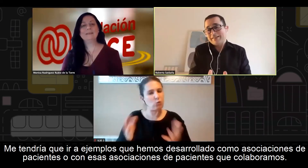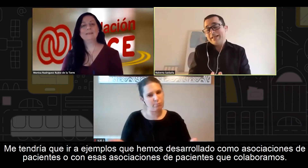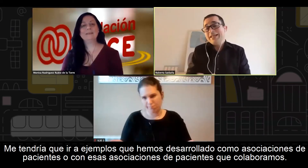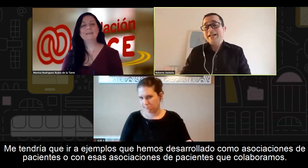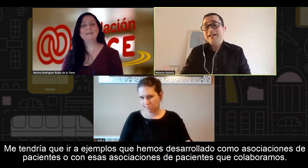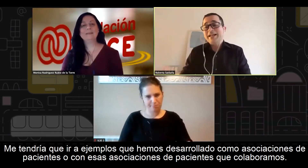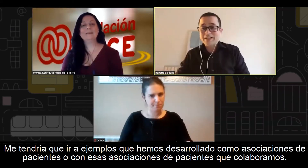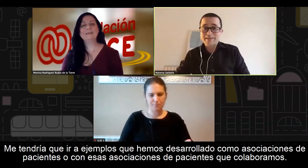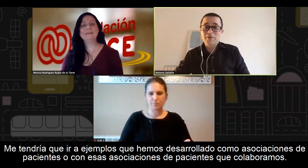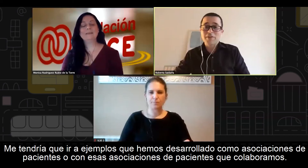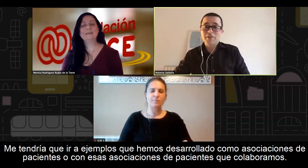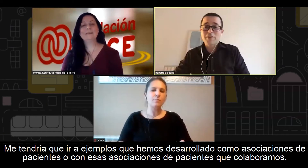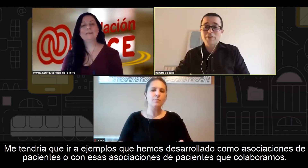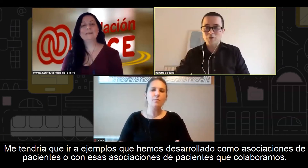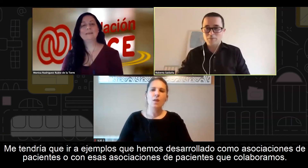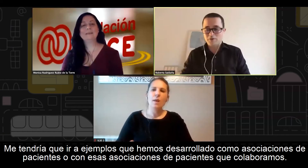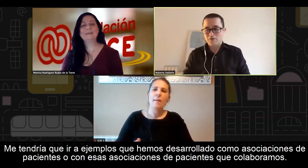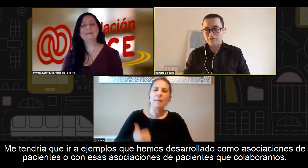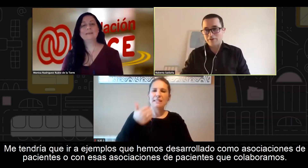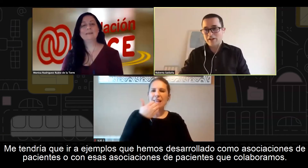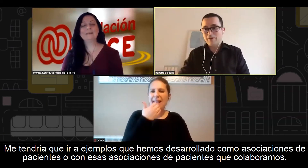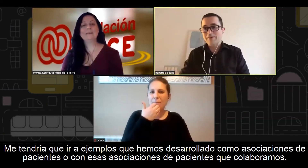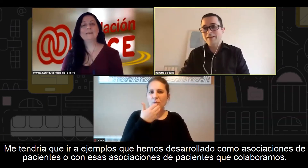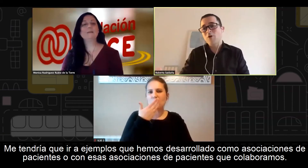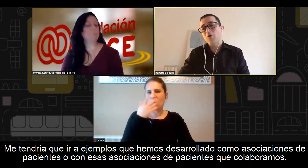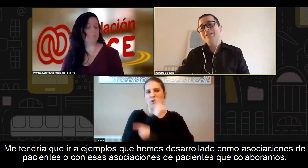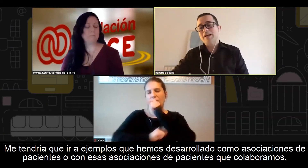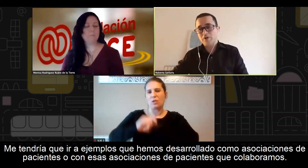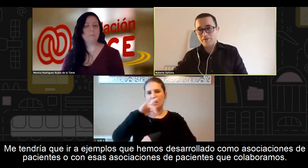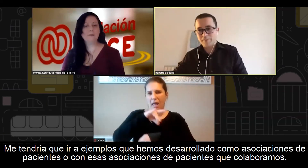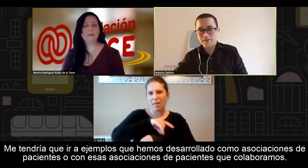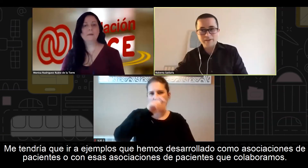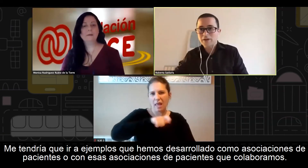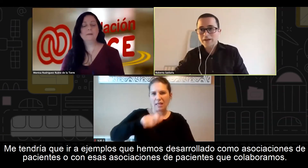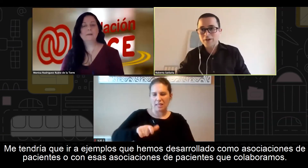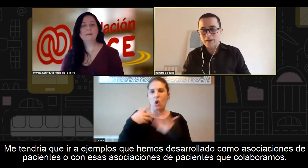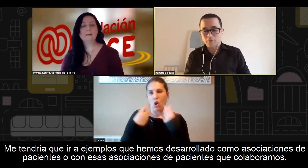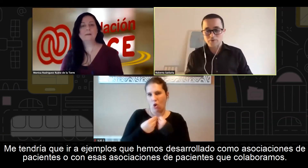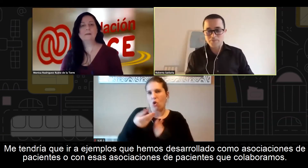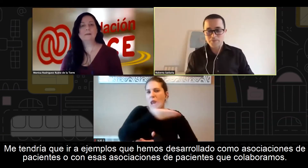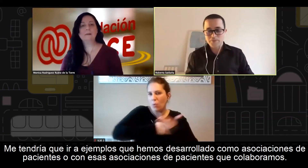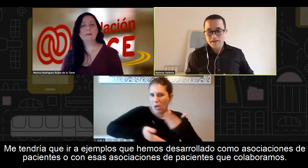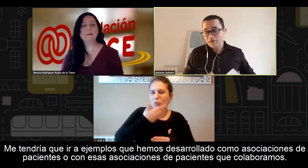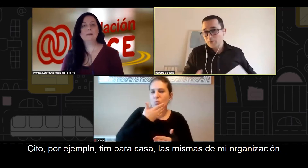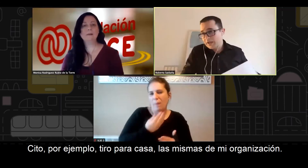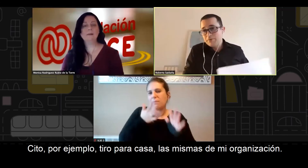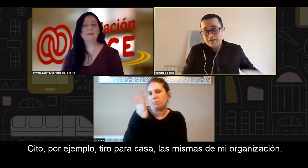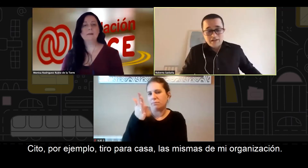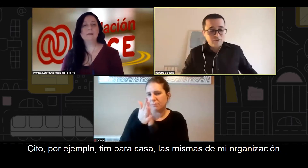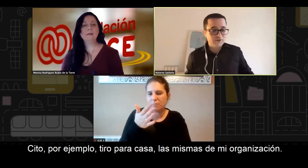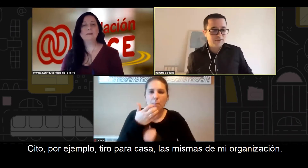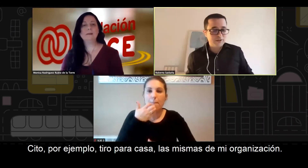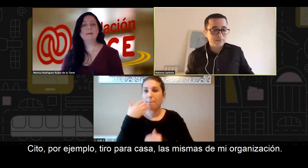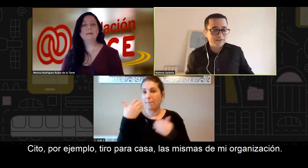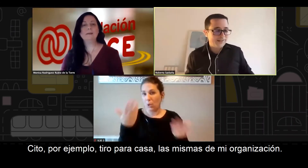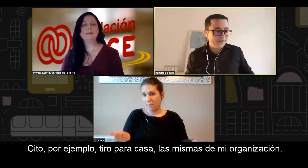tendría que ir a ejemplos que sí que hemos desarrollado como asociaciones de pacientes o con esas asociaciones de pacientes con las que colaboramos. Y cito, por ejemplo, ya que